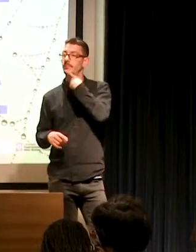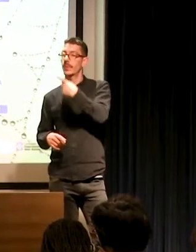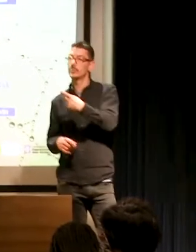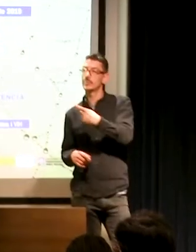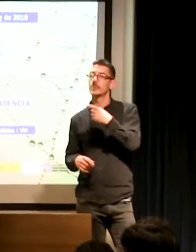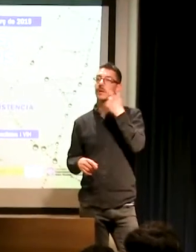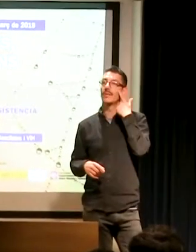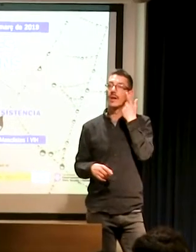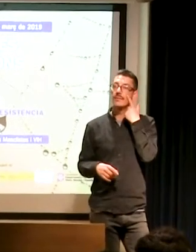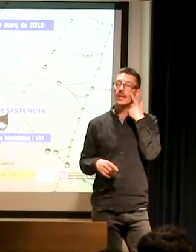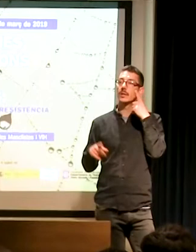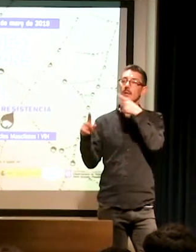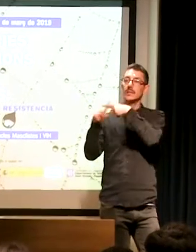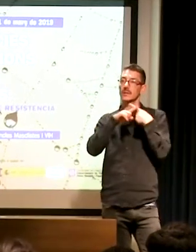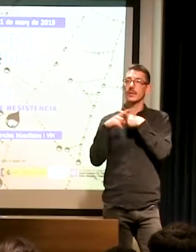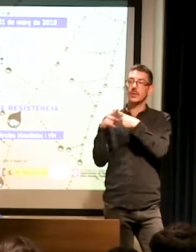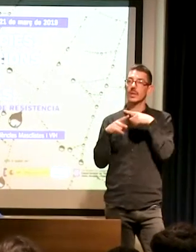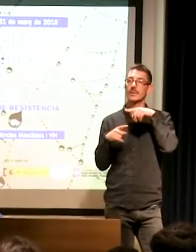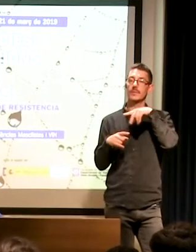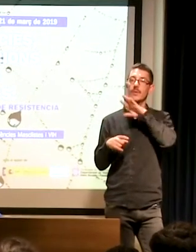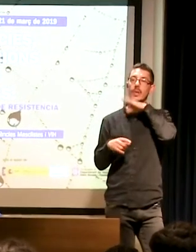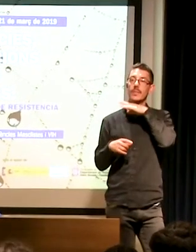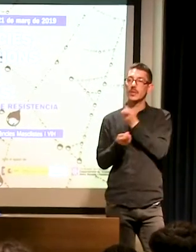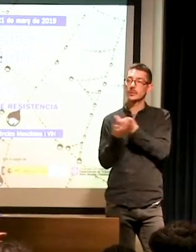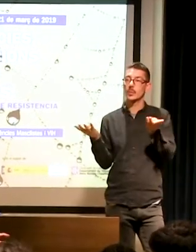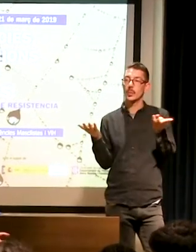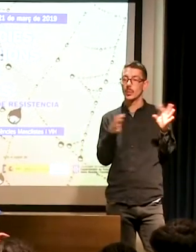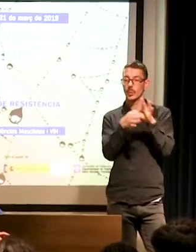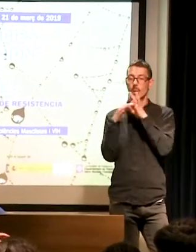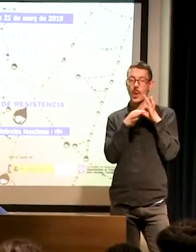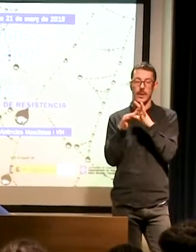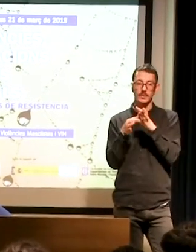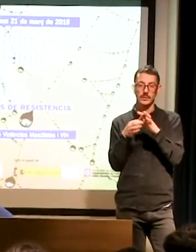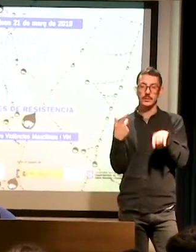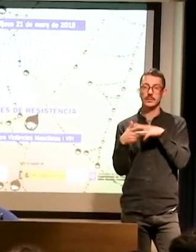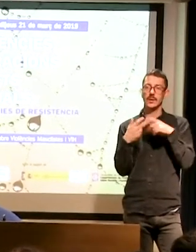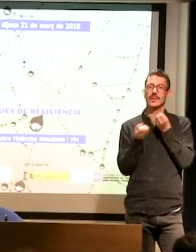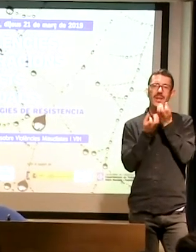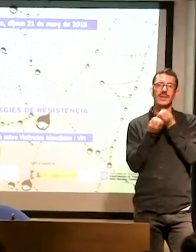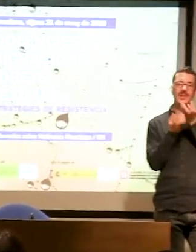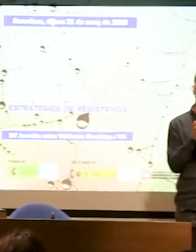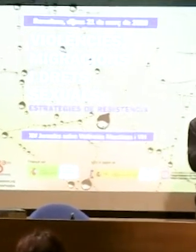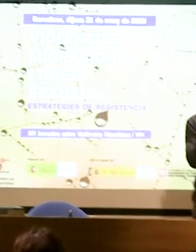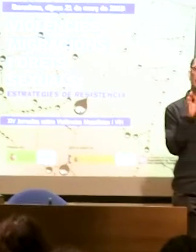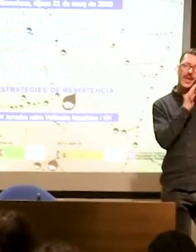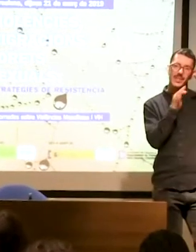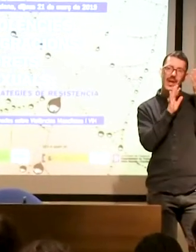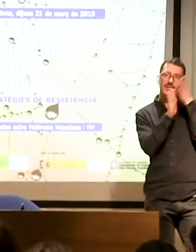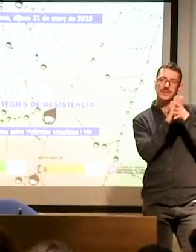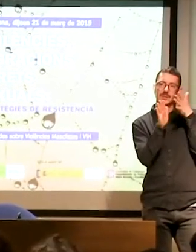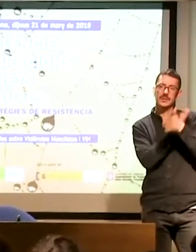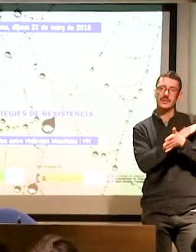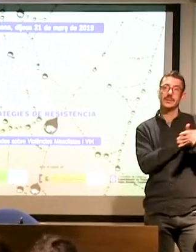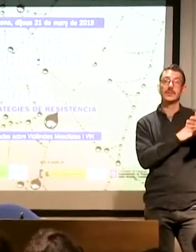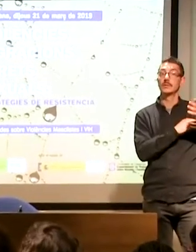con las violencias machistas, y aquí hemos dado un montón de detalles. Ha sido impresionante la ponencia de María Naredo, porque es que